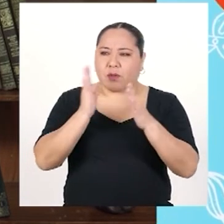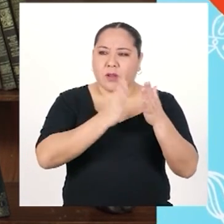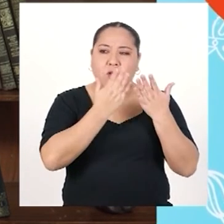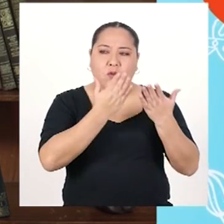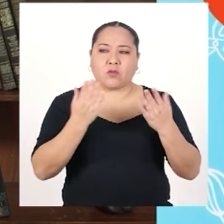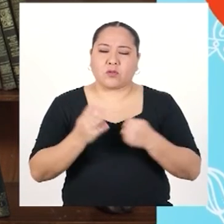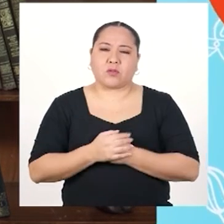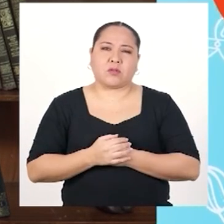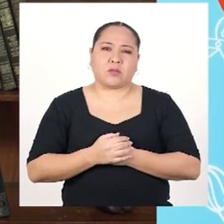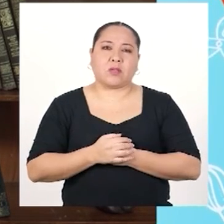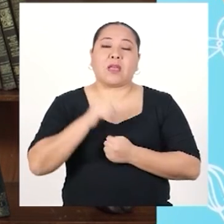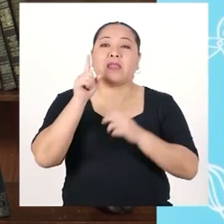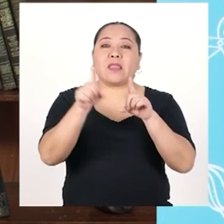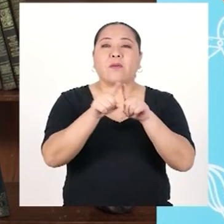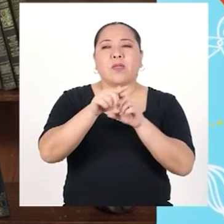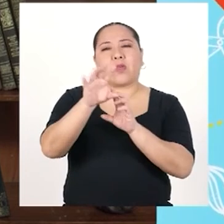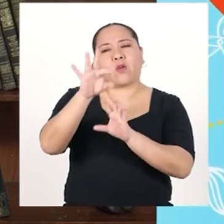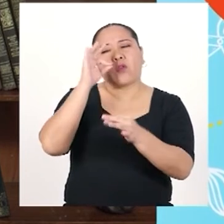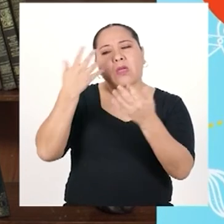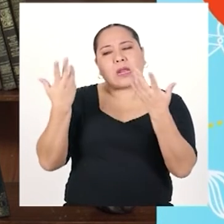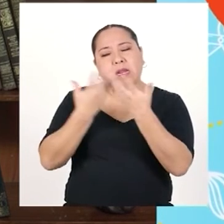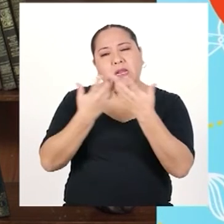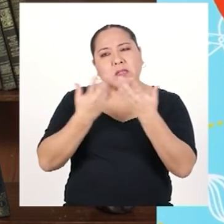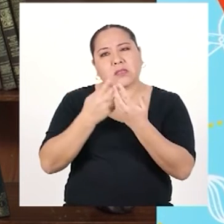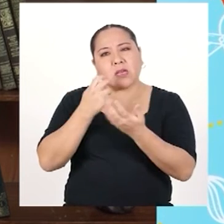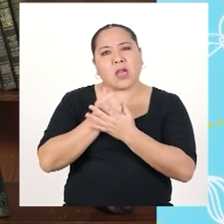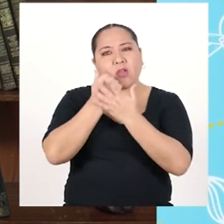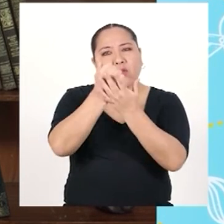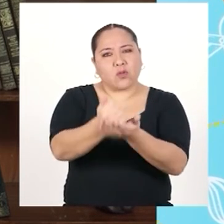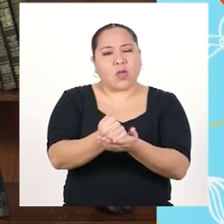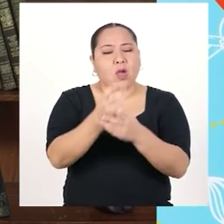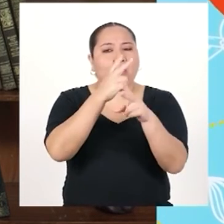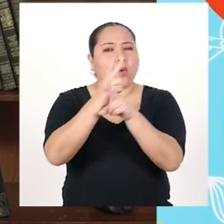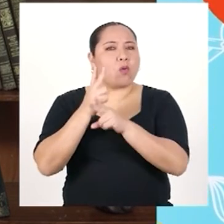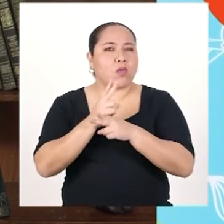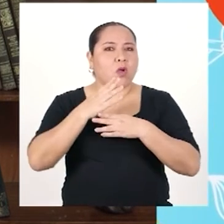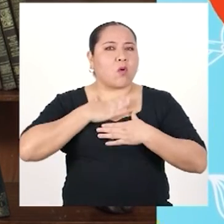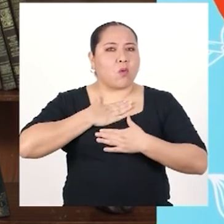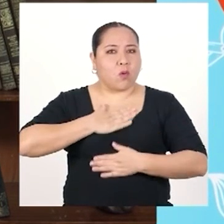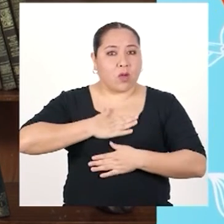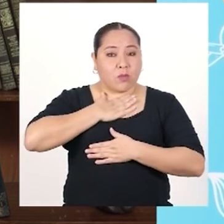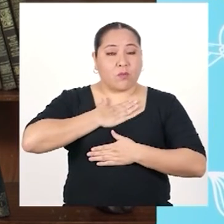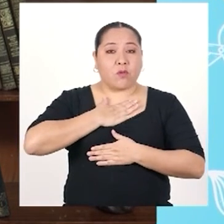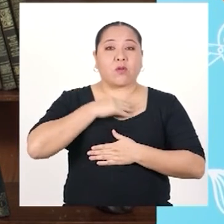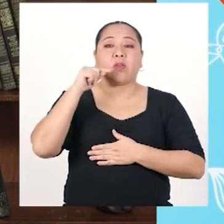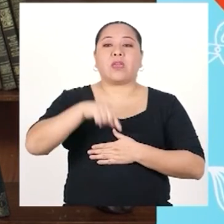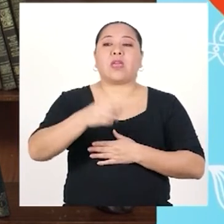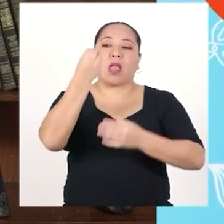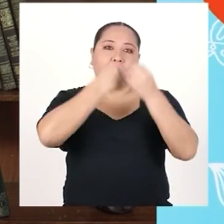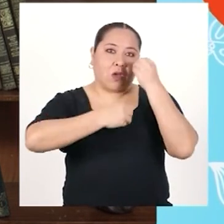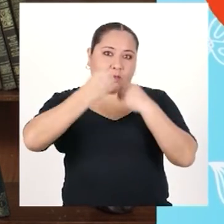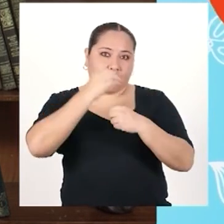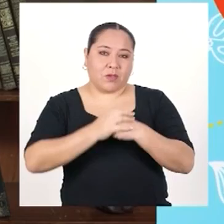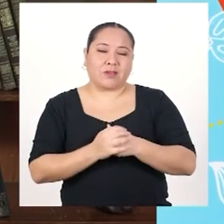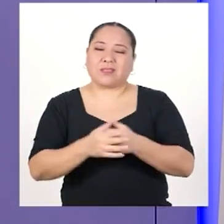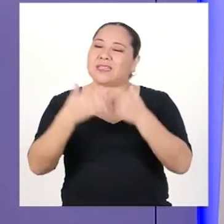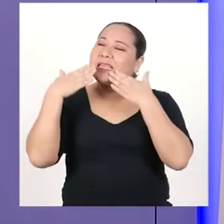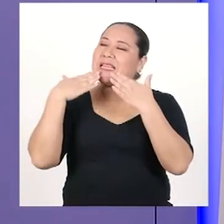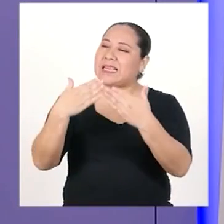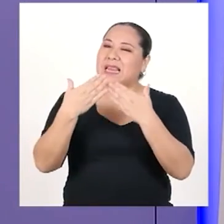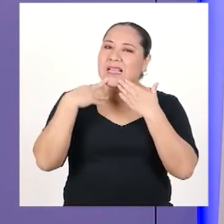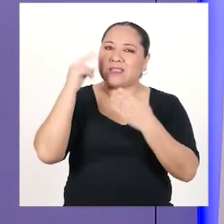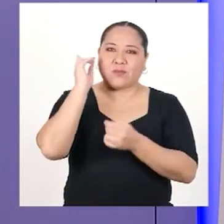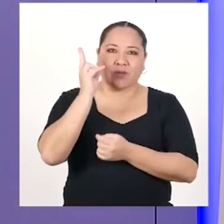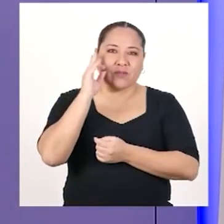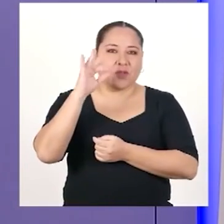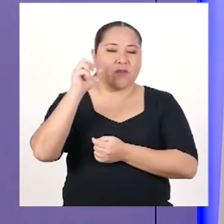o preparar cosas, también a encontrar relaciones que puedan ayudarnos a cuidar nuestro cuerpo y nuestra alimentación.